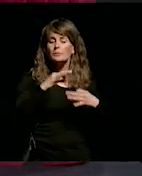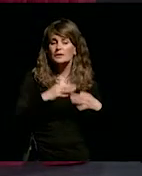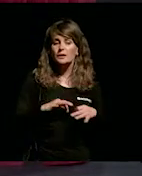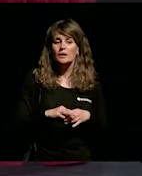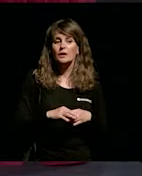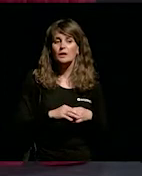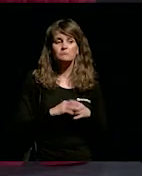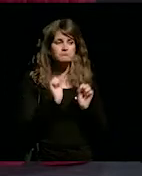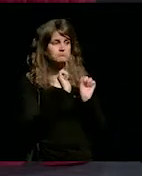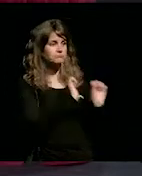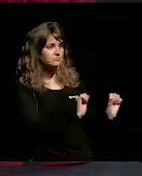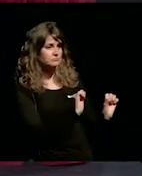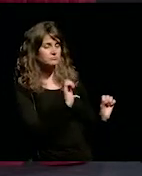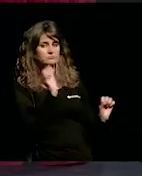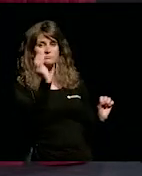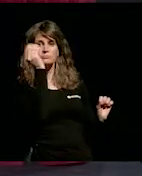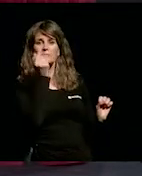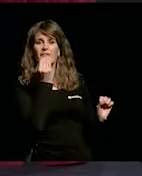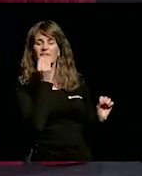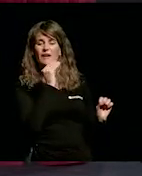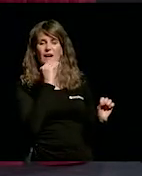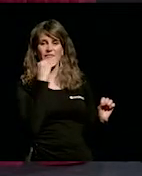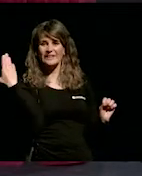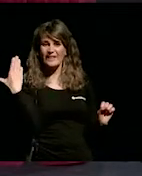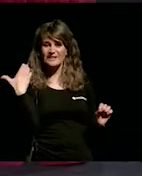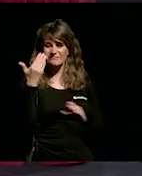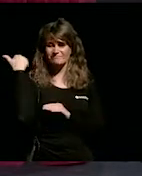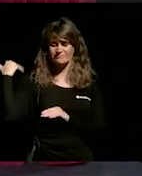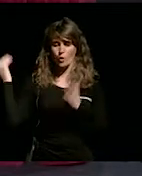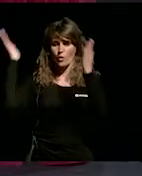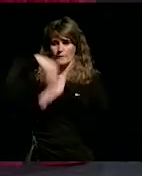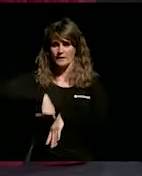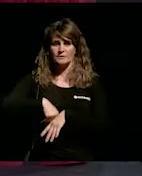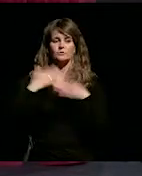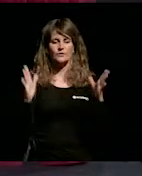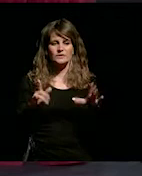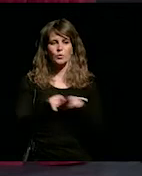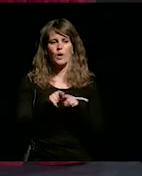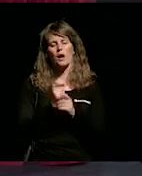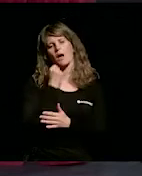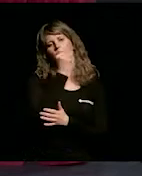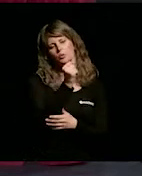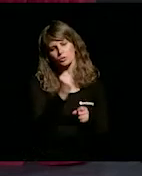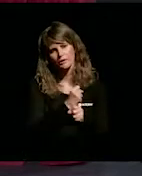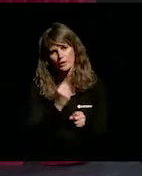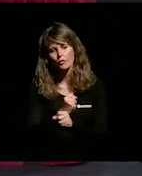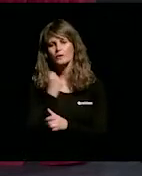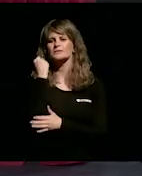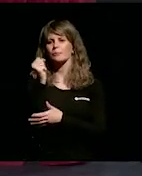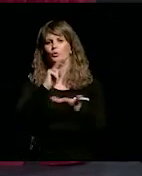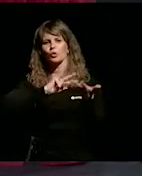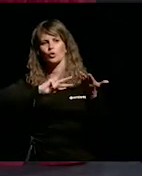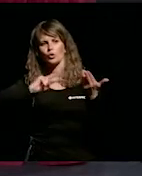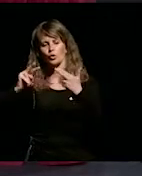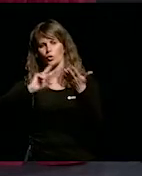se les han denegado su mejora de las habilidades. Entonces, los costes de acceso incluyen también pues dar apoyo a los trabajadores, a los